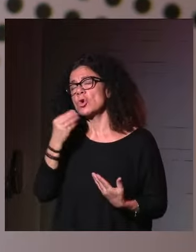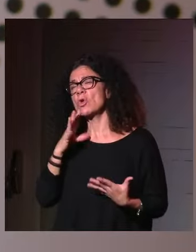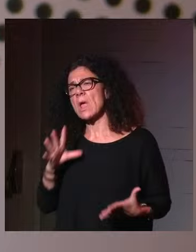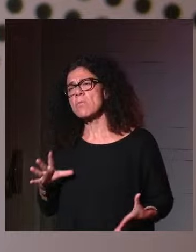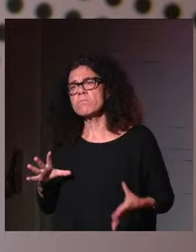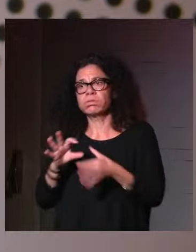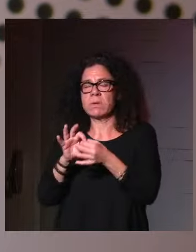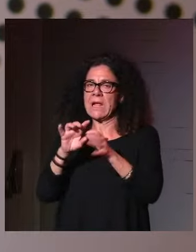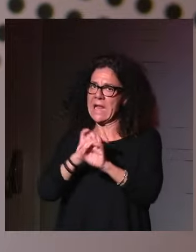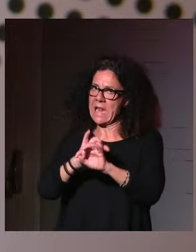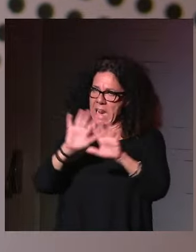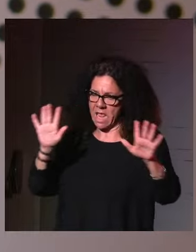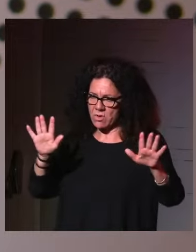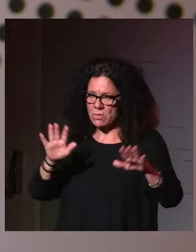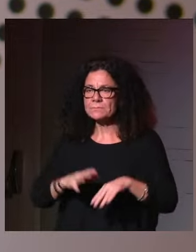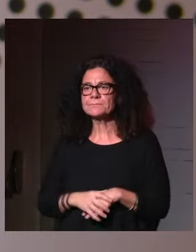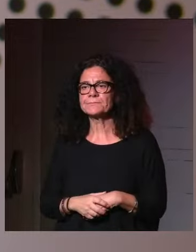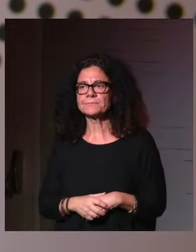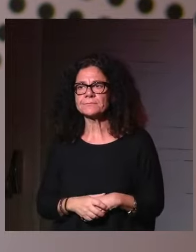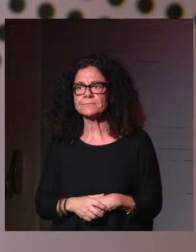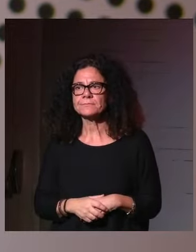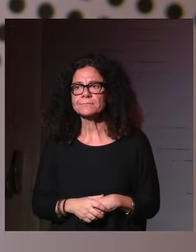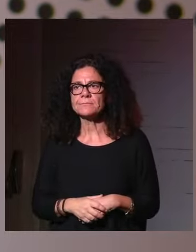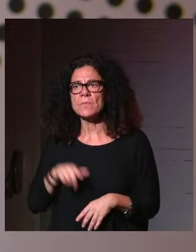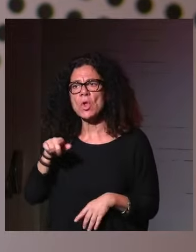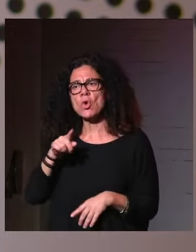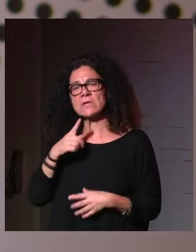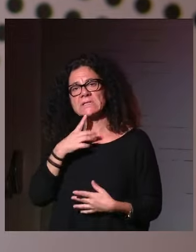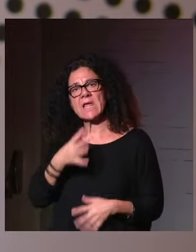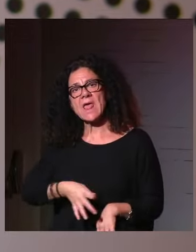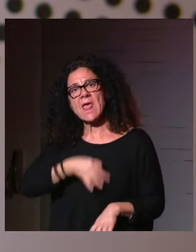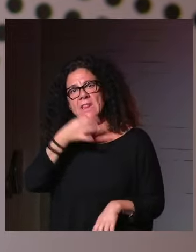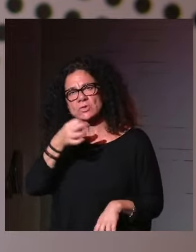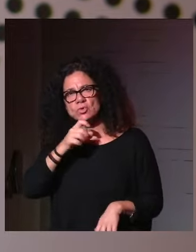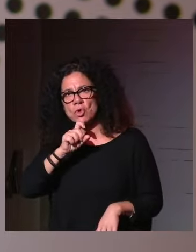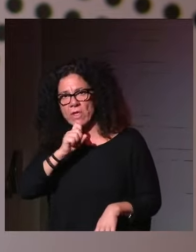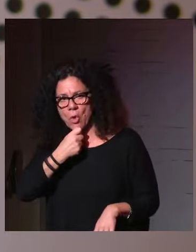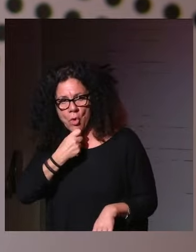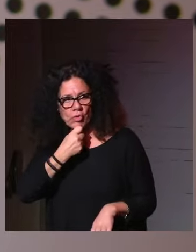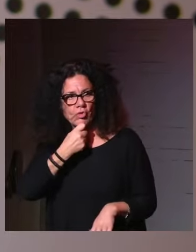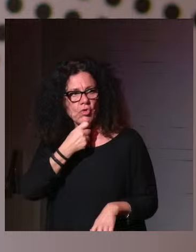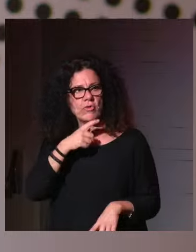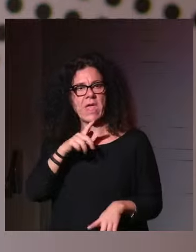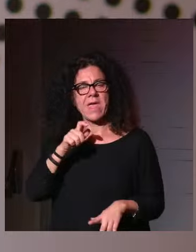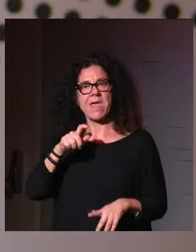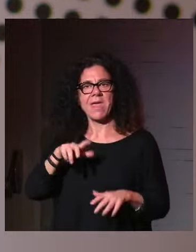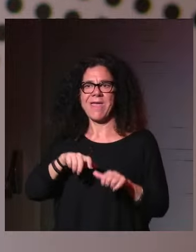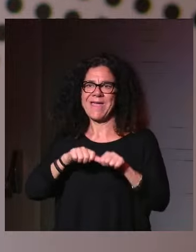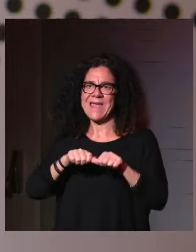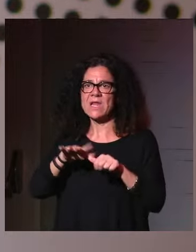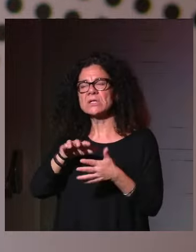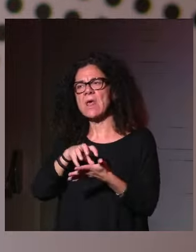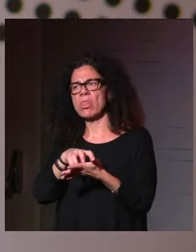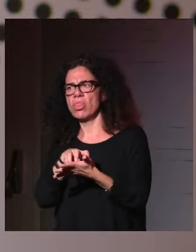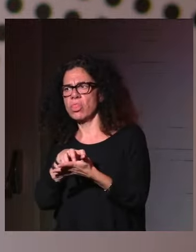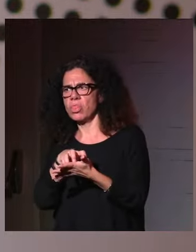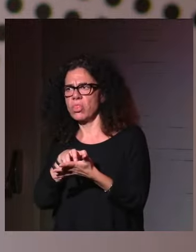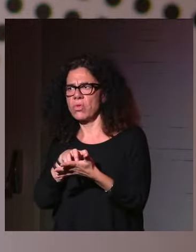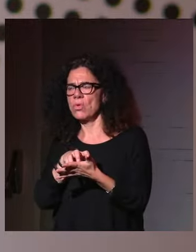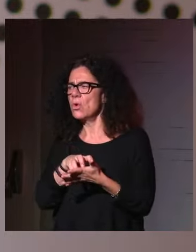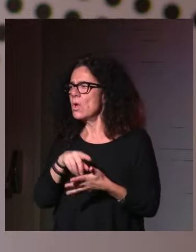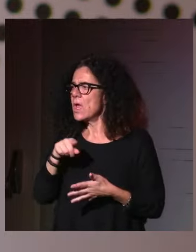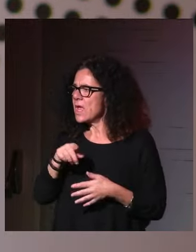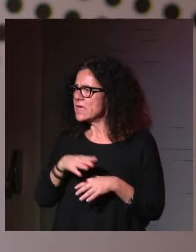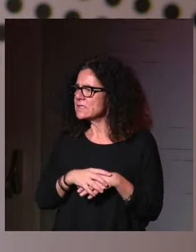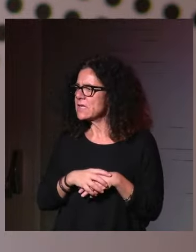evidente no con el ese discurso de odio de de género No ese cuestionamiento esa ese no ese término de